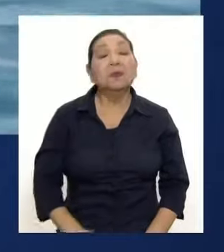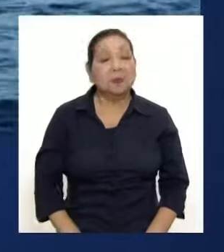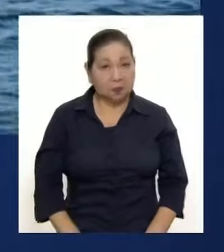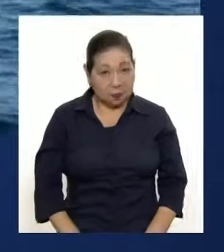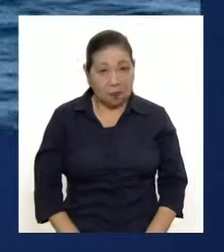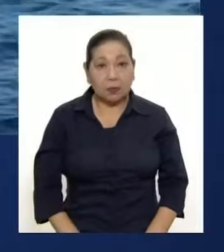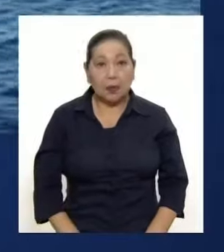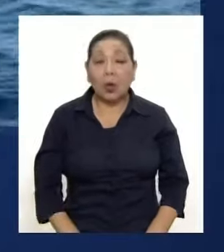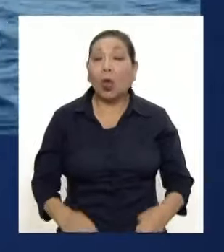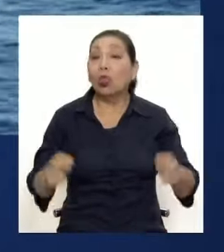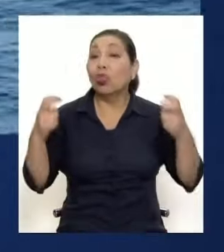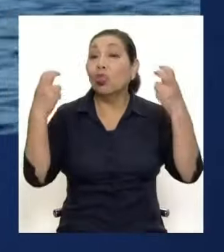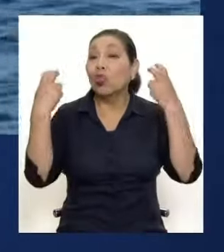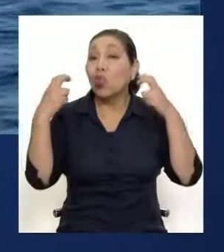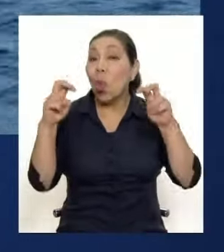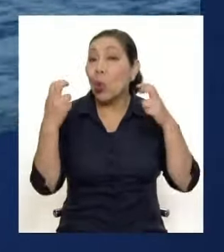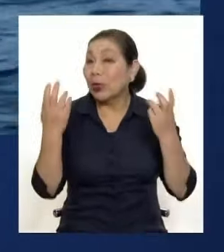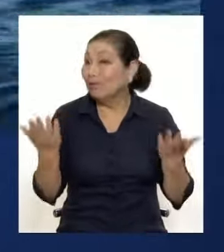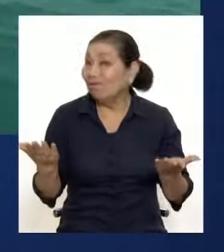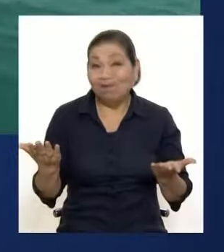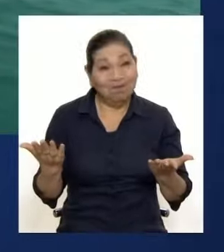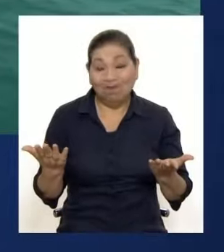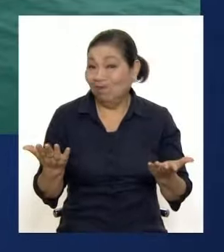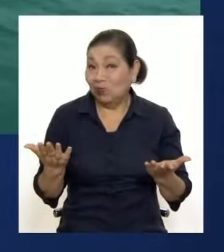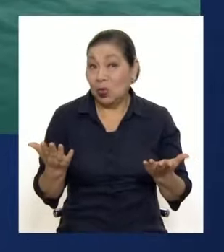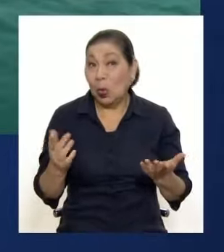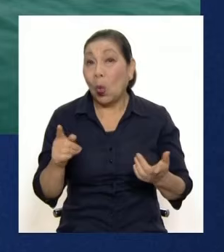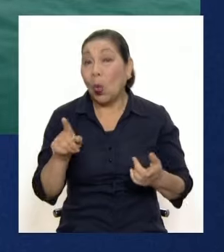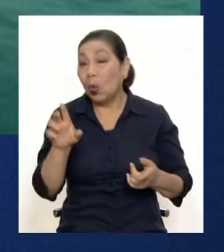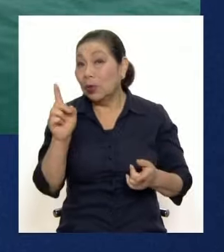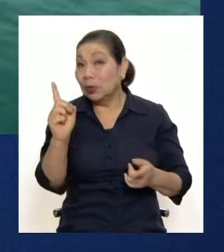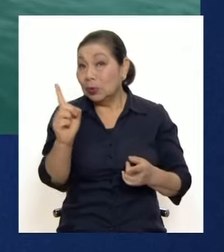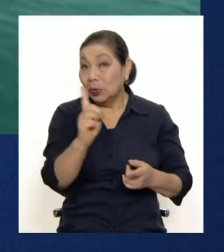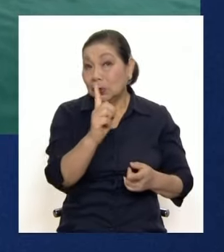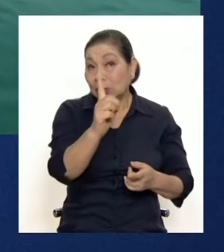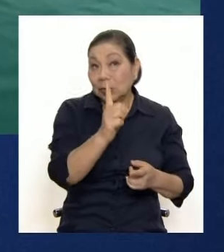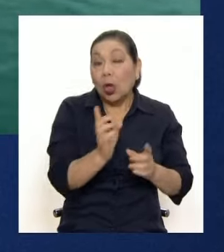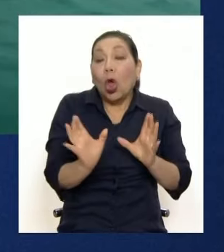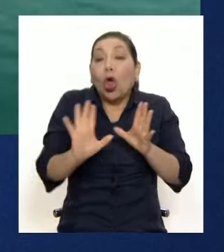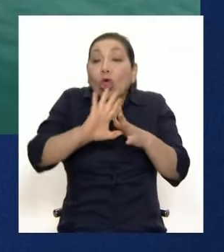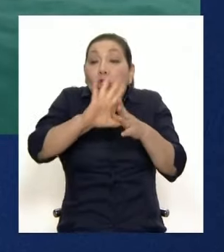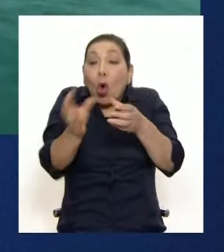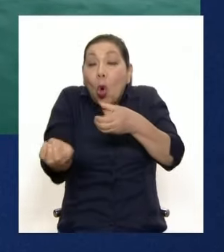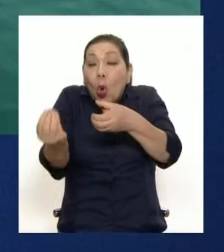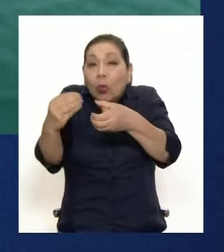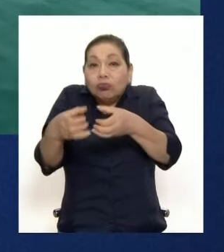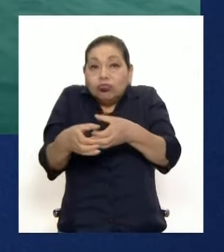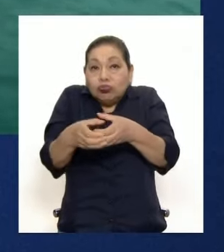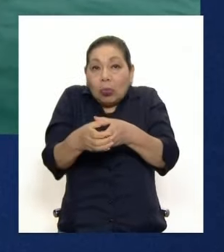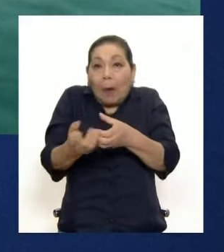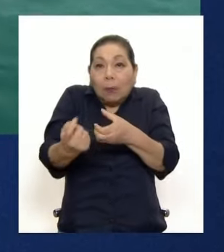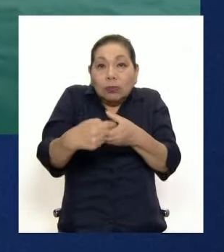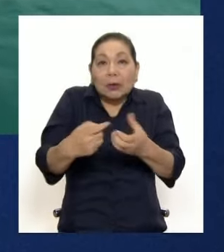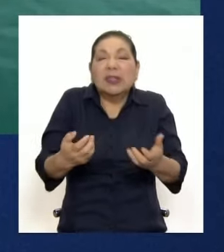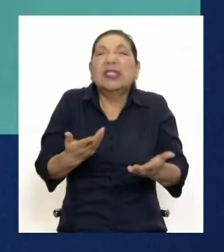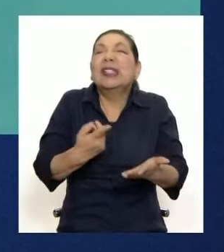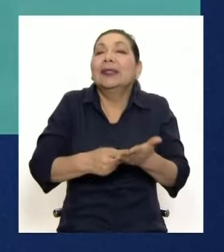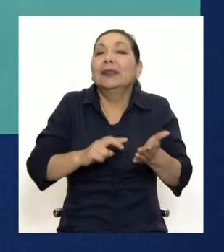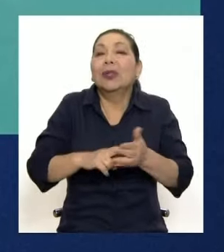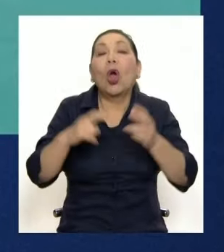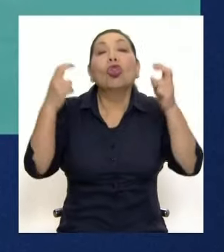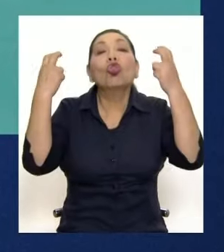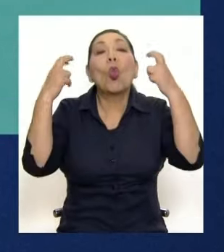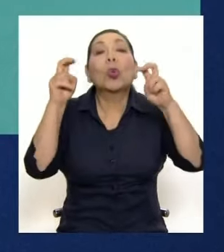el turismo no es no es cuestión de uno a uno es cuestión de la sociedad el turismo se refiere a